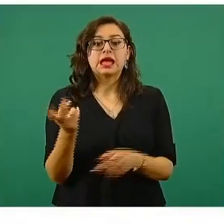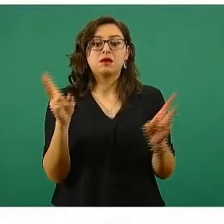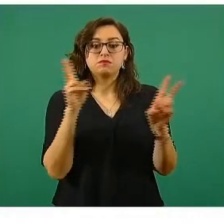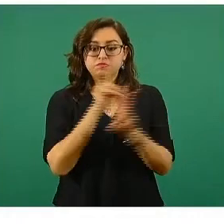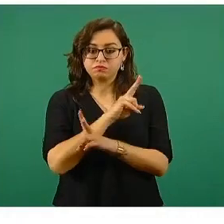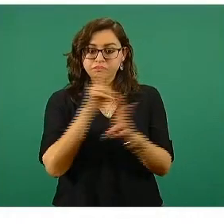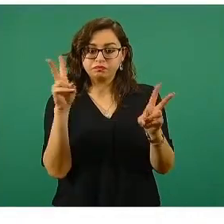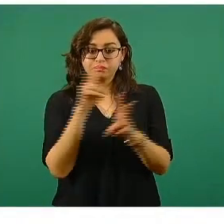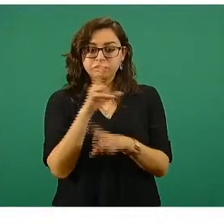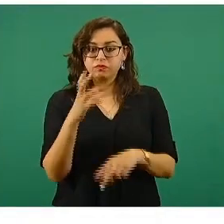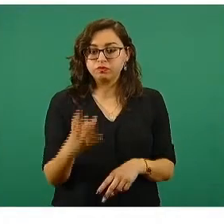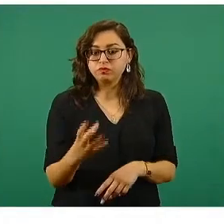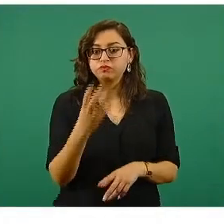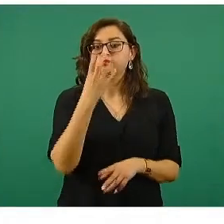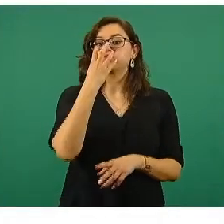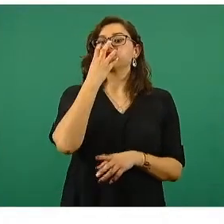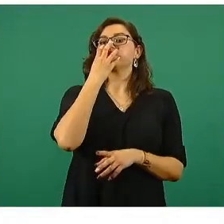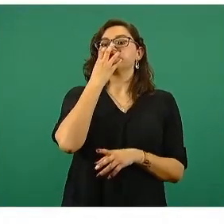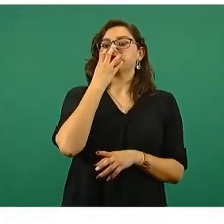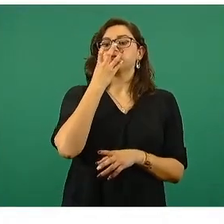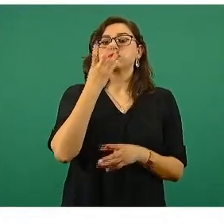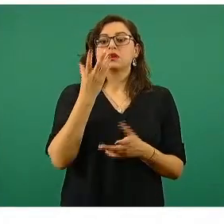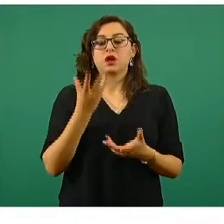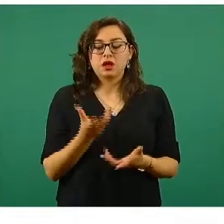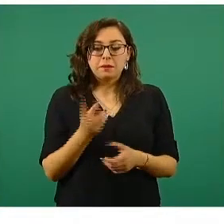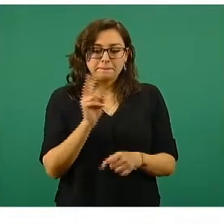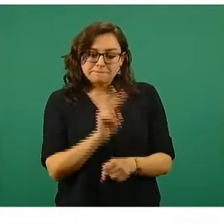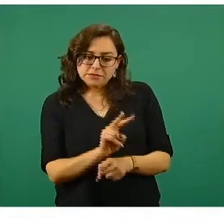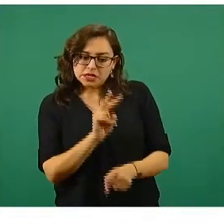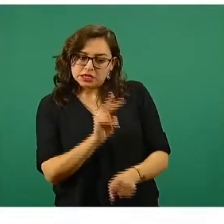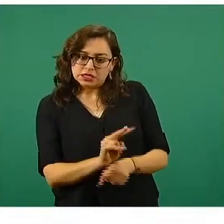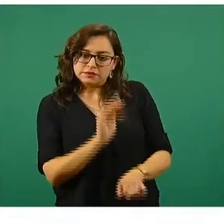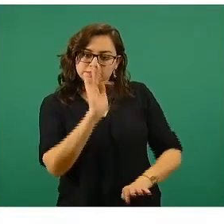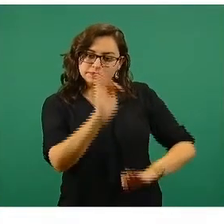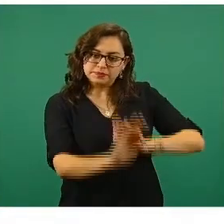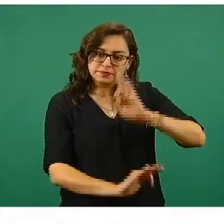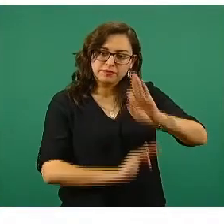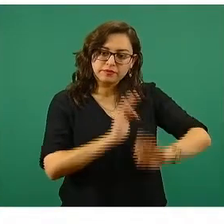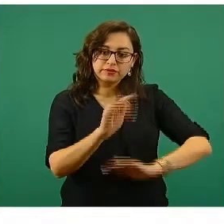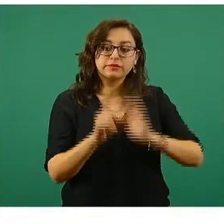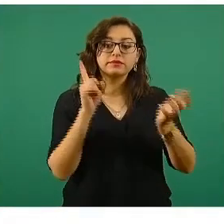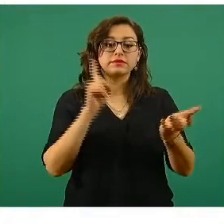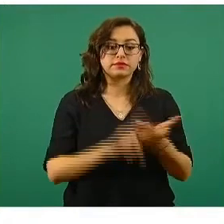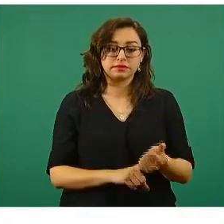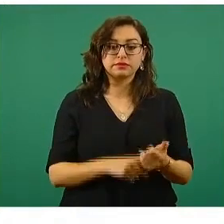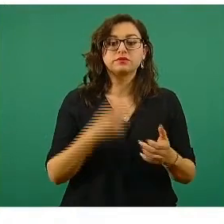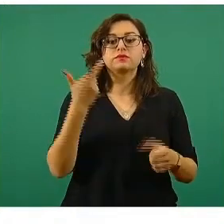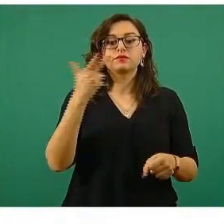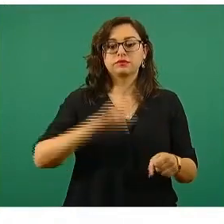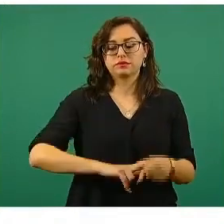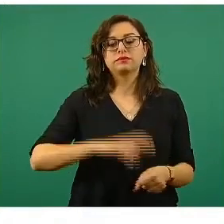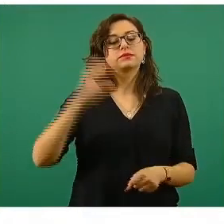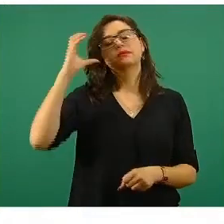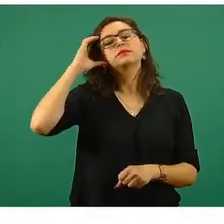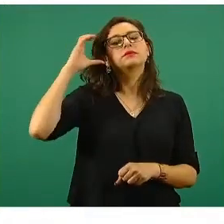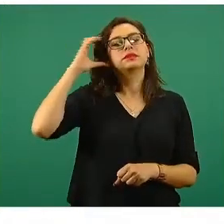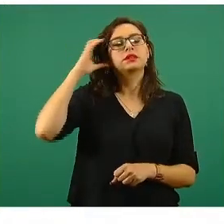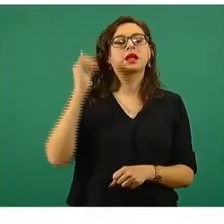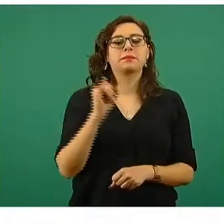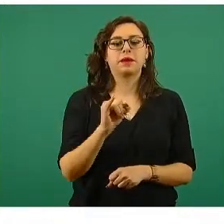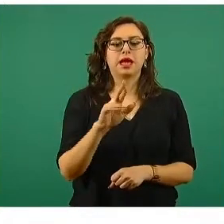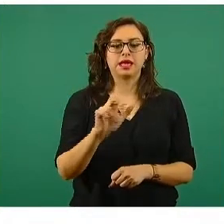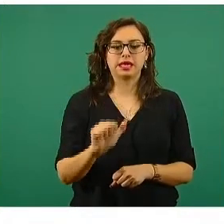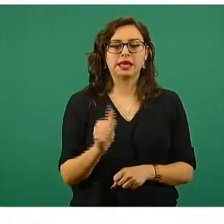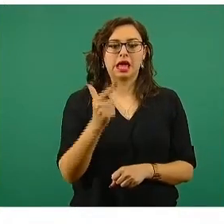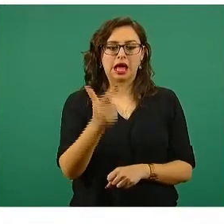una vigilancia o un seguimiento pues más especializado precisamente dentro de un ambiente hospitalario. Ya tenemos algunos días